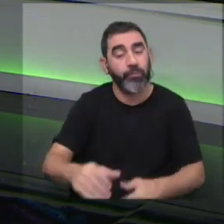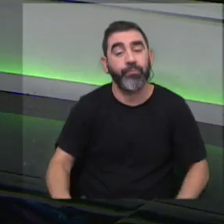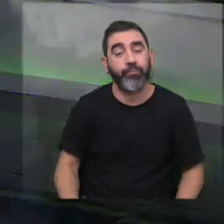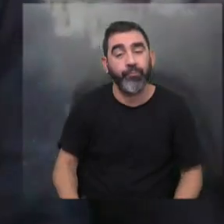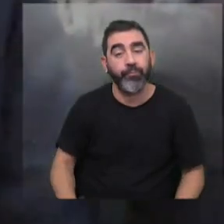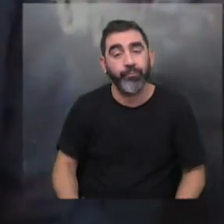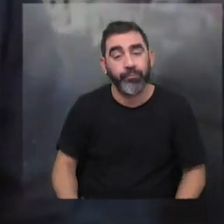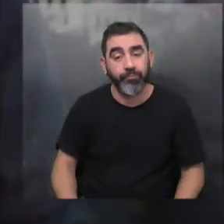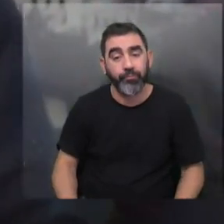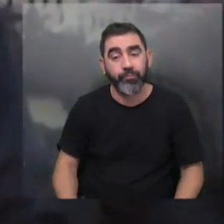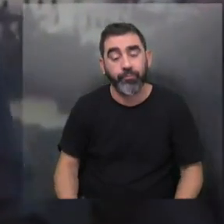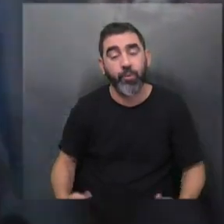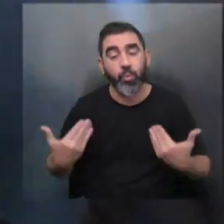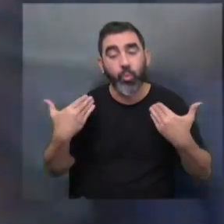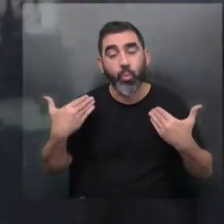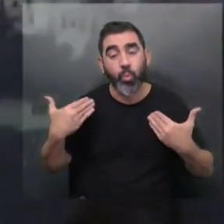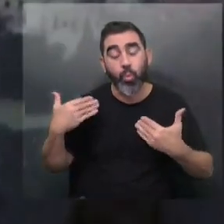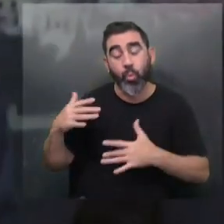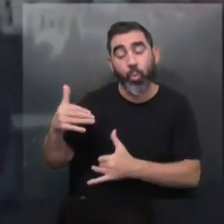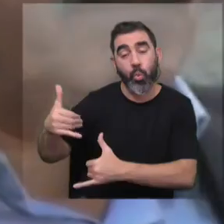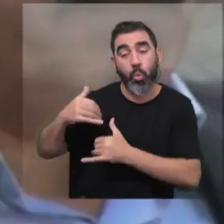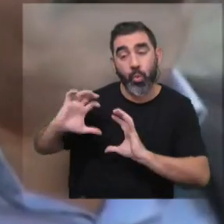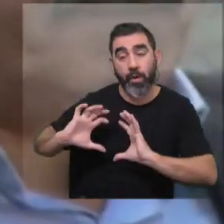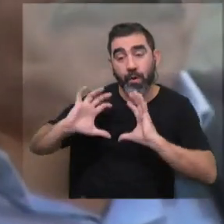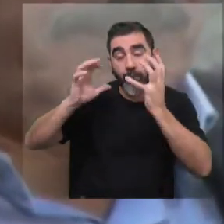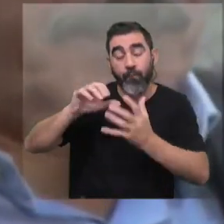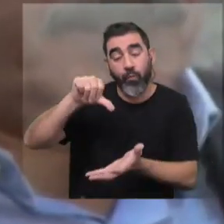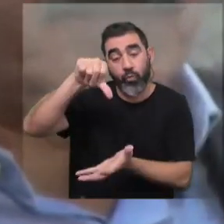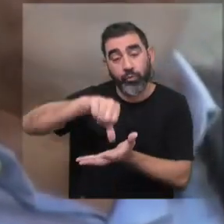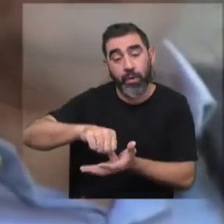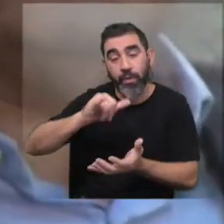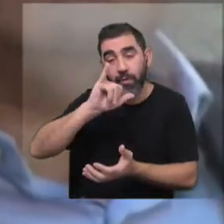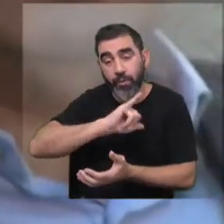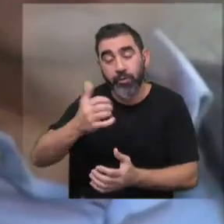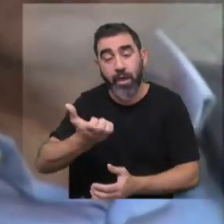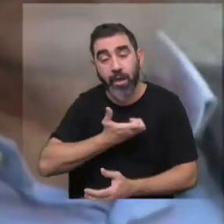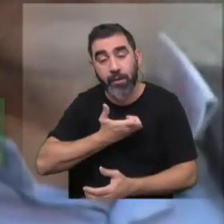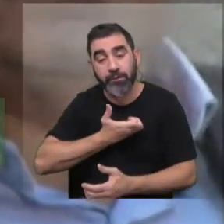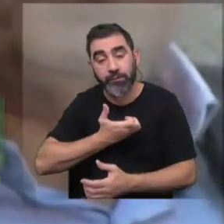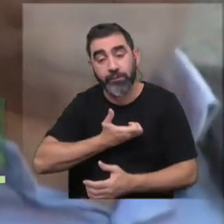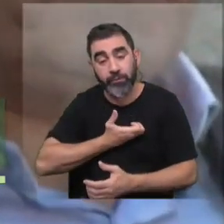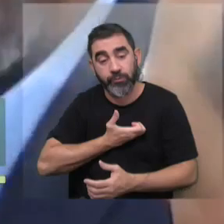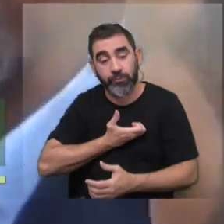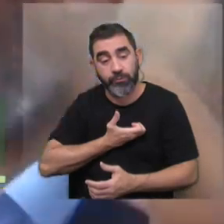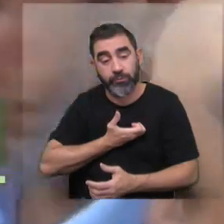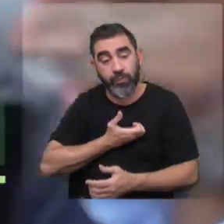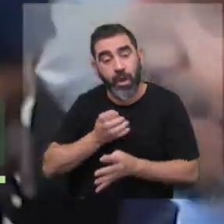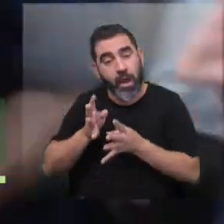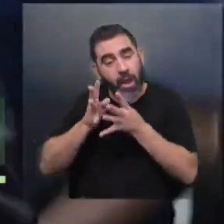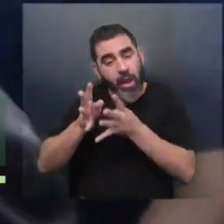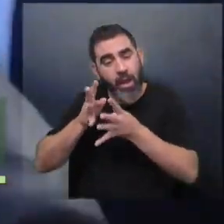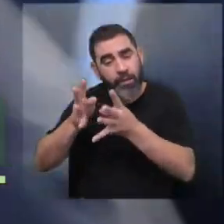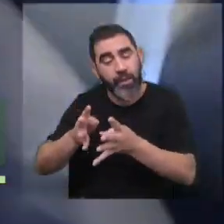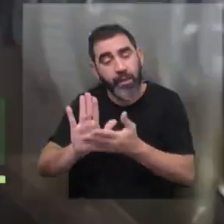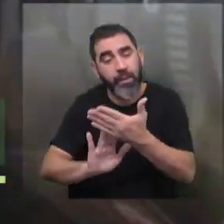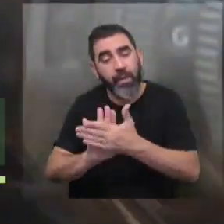conflicto los cuerpos de laia Revolucionaria islámica de Irán denunciaron el asesinato de ismail asn en un ataque perpetrado en la